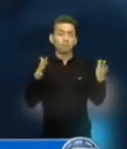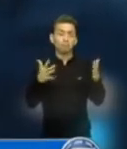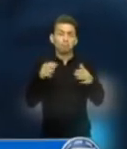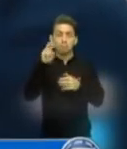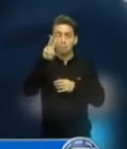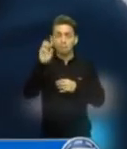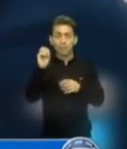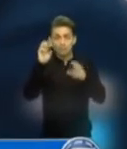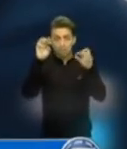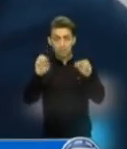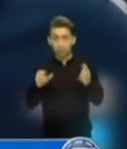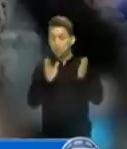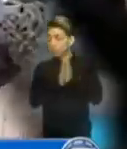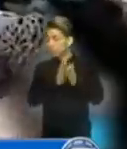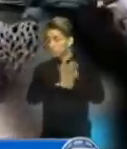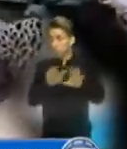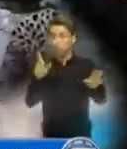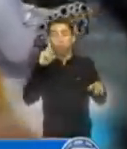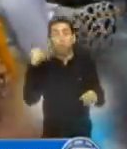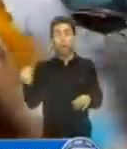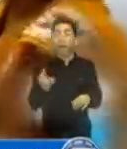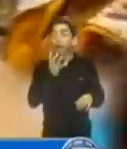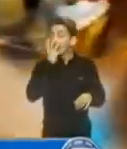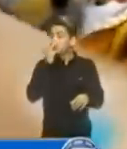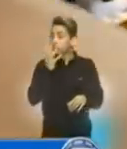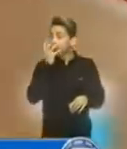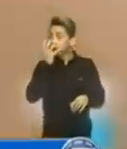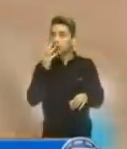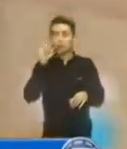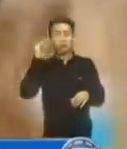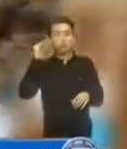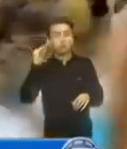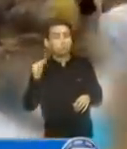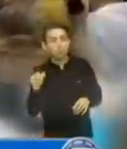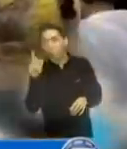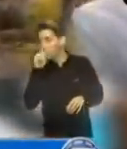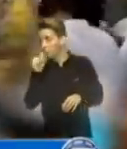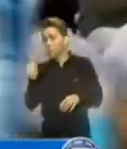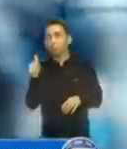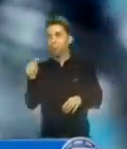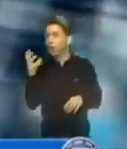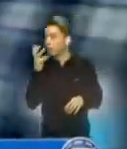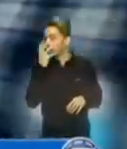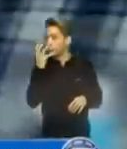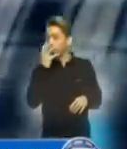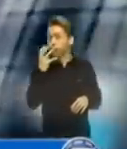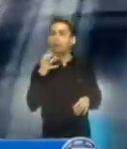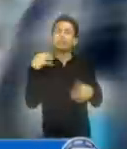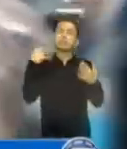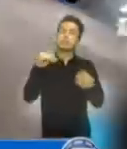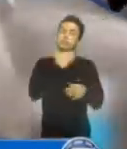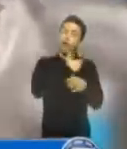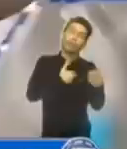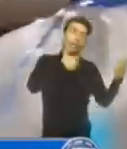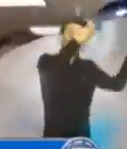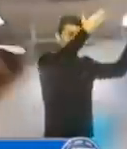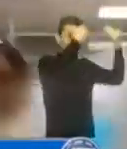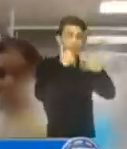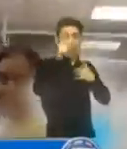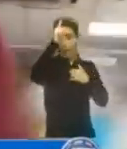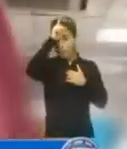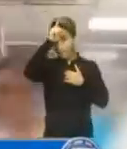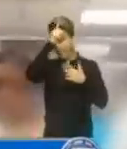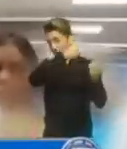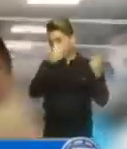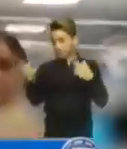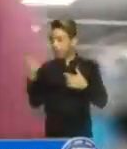noche debido a que la presión del oxígeno era baja. Por su parte, el gobierno importó generadores de oxígeno de Alemania para intentar paliar